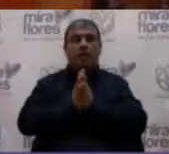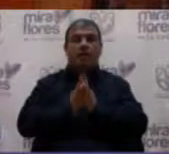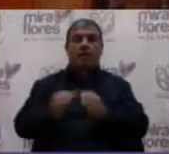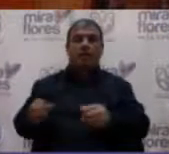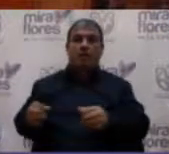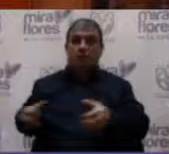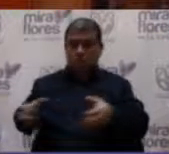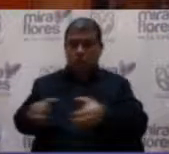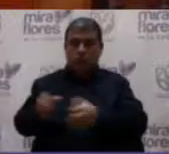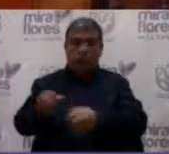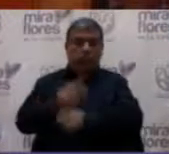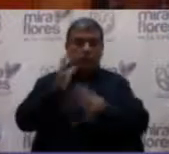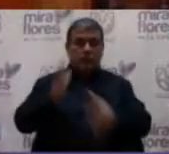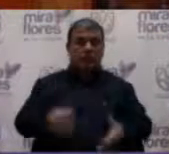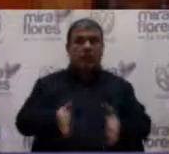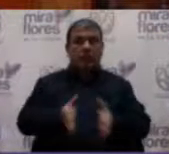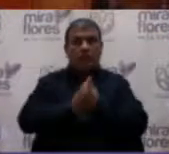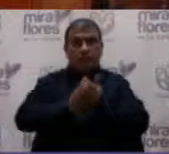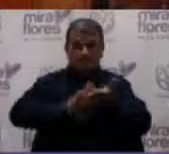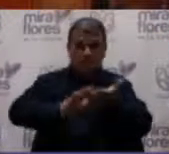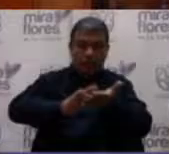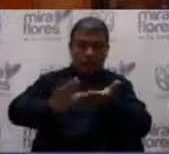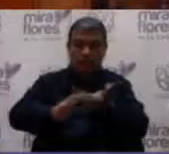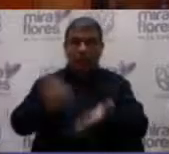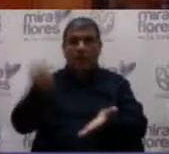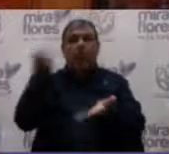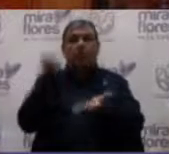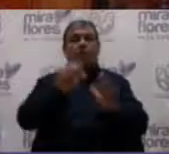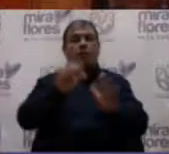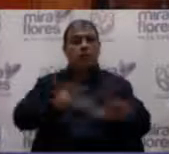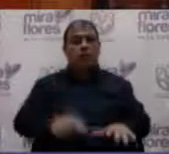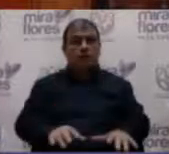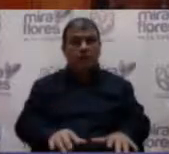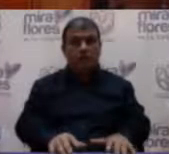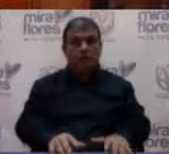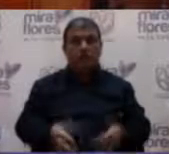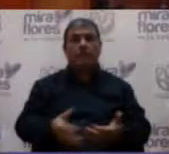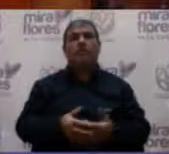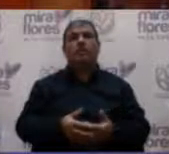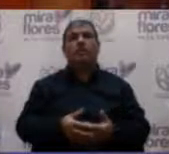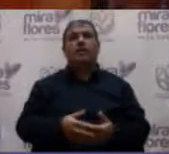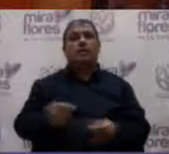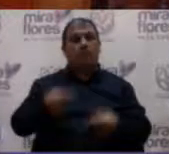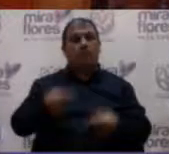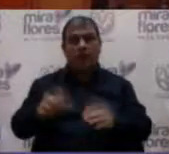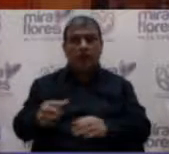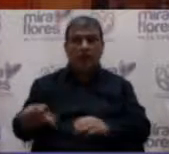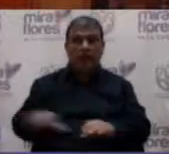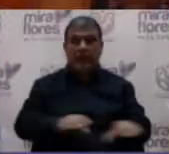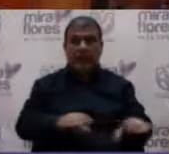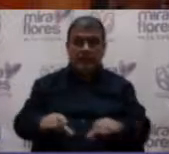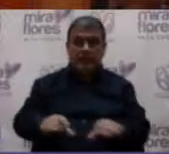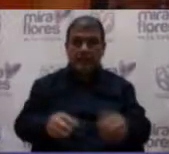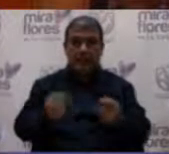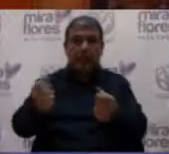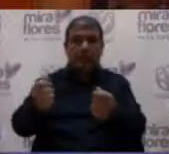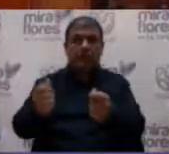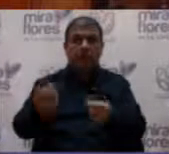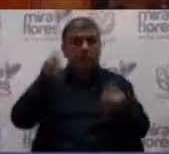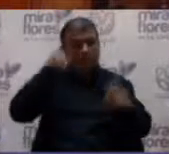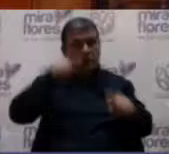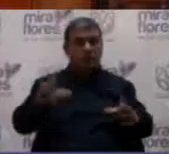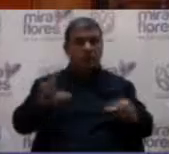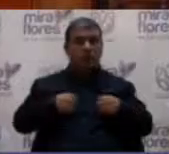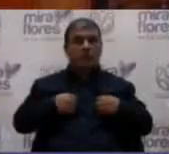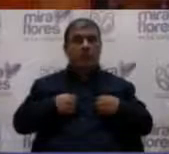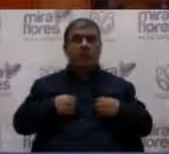del Consejo que se sirvan exonerar de la aprobación del acta, del caso, para la ejecución inmediata de los acuerdos tomados.